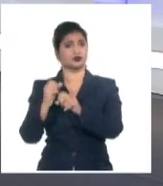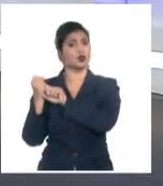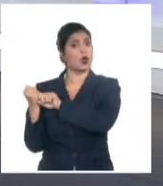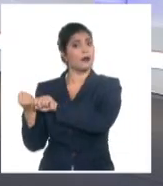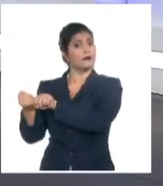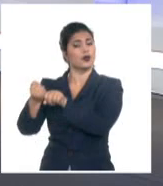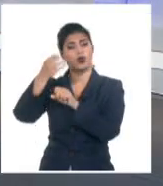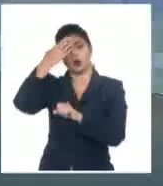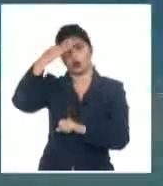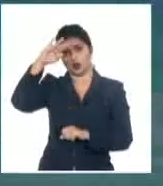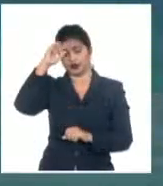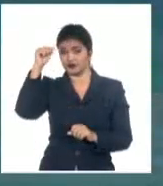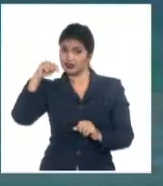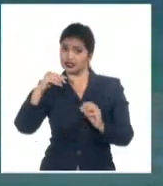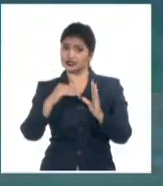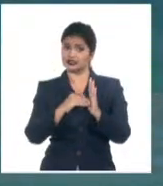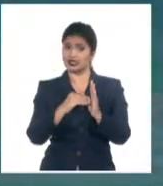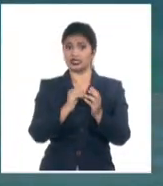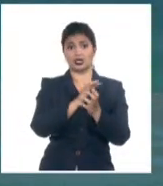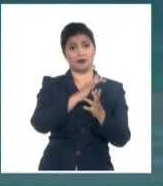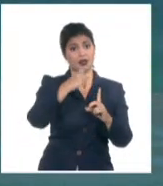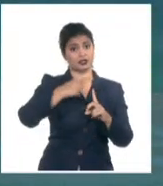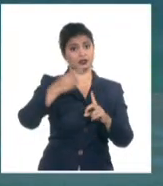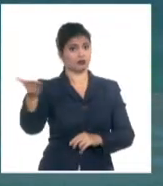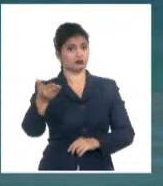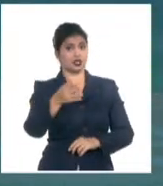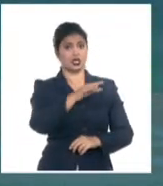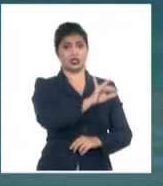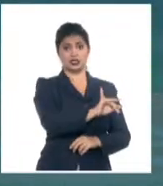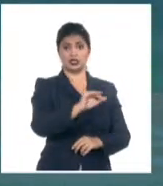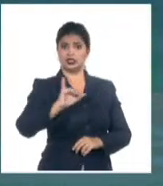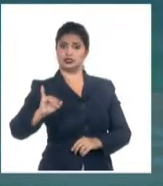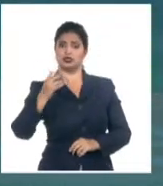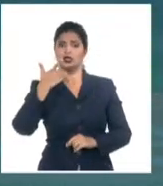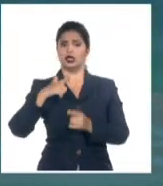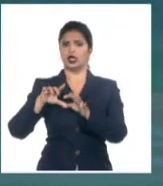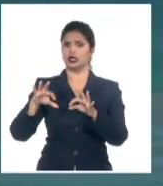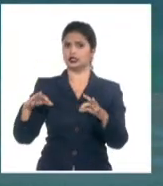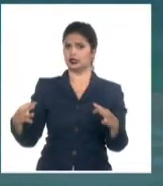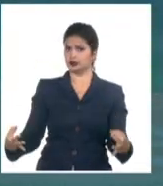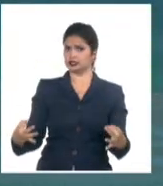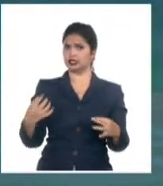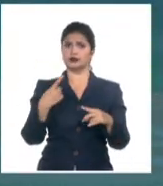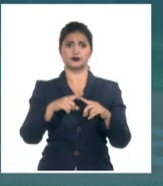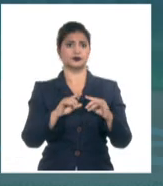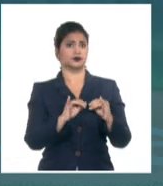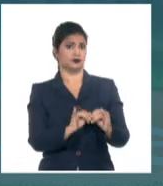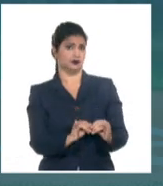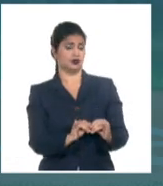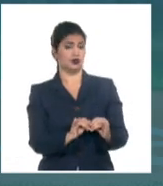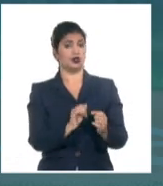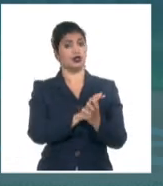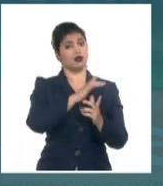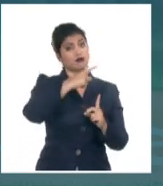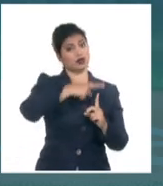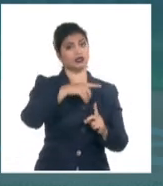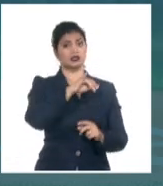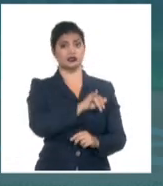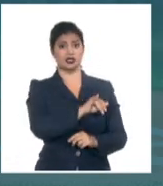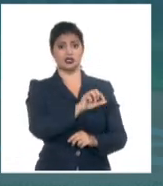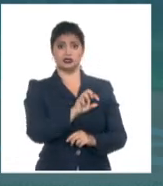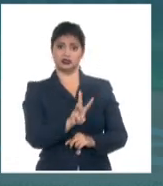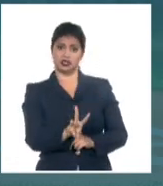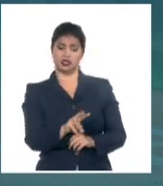Esta tarde, Matanzas venció por la mínima 7-6 a Artemisa. Por los Cocodrilos destacó Aníbal Medina, de 6-3 con 4